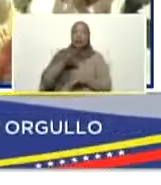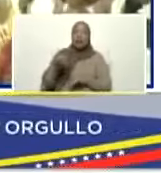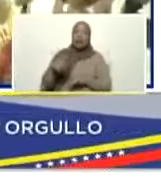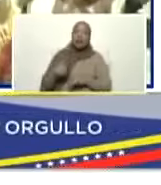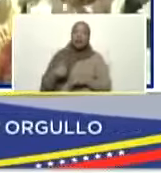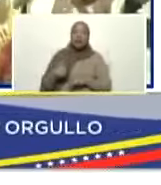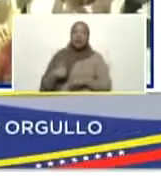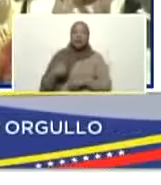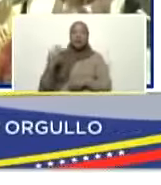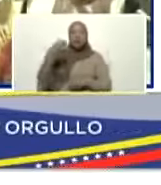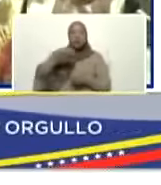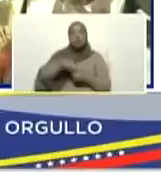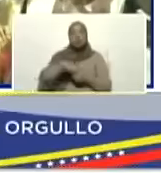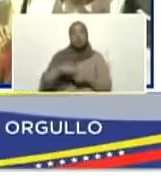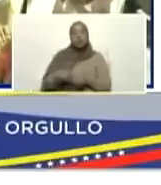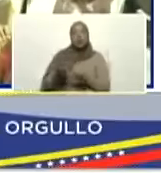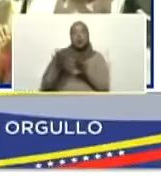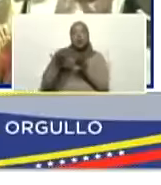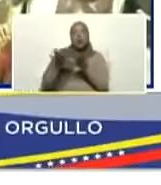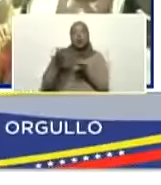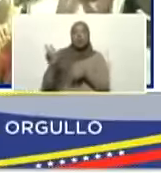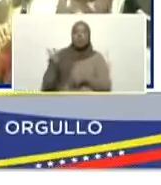que le entran a uno en el alma aquí.